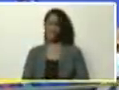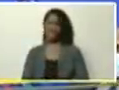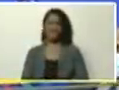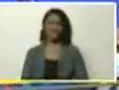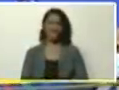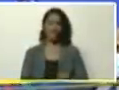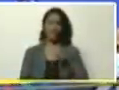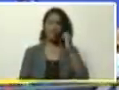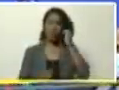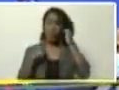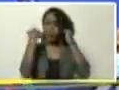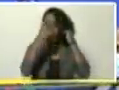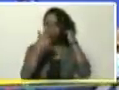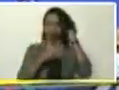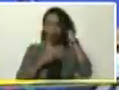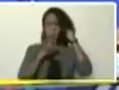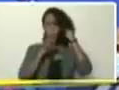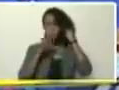una cara horrible, puso.